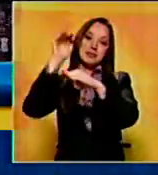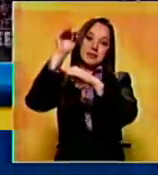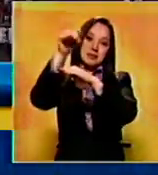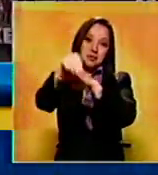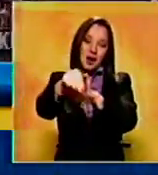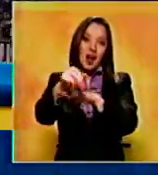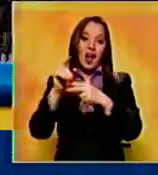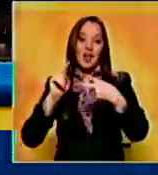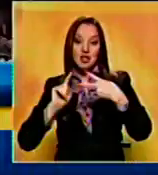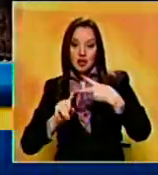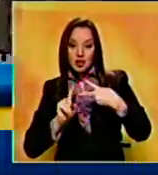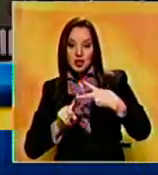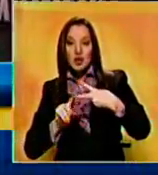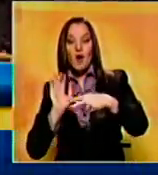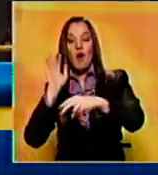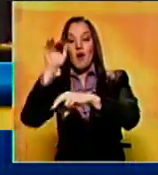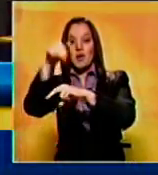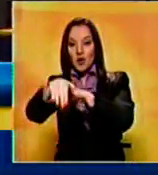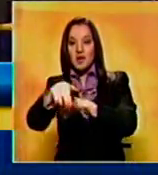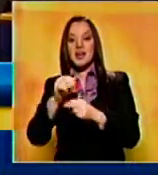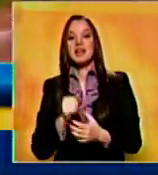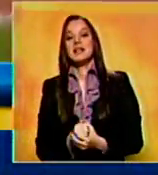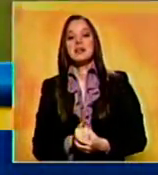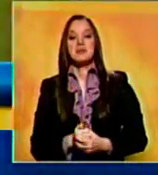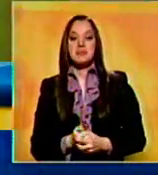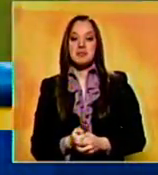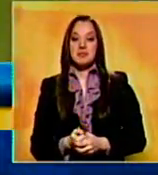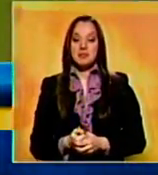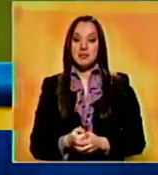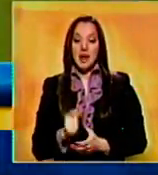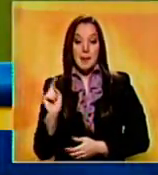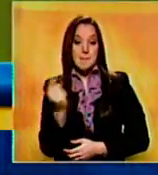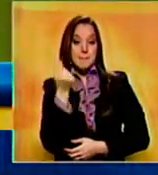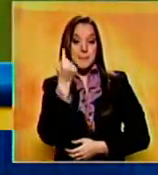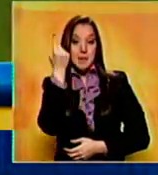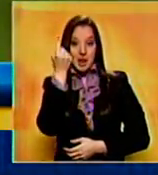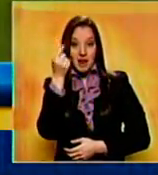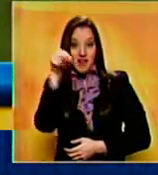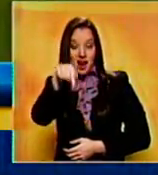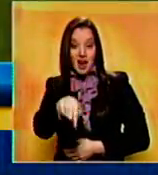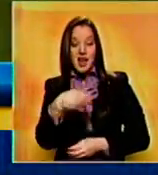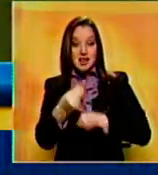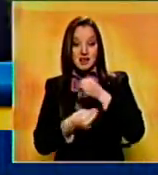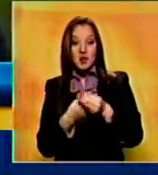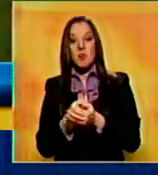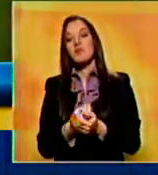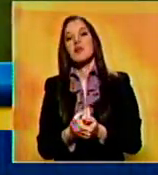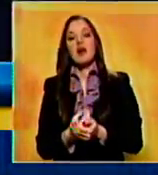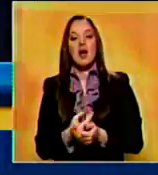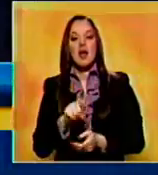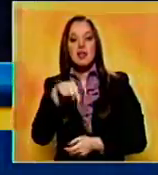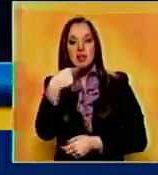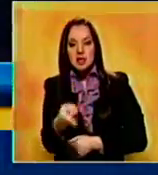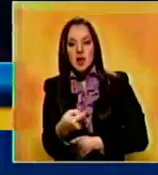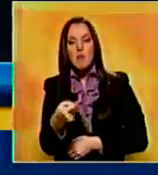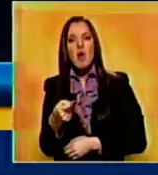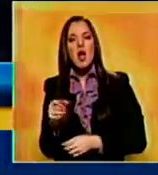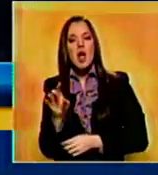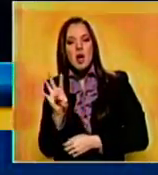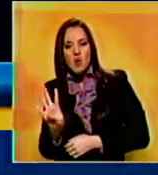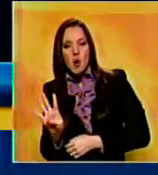primero con uniforme de Milwaukee ante los envíos de Yamaguchi, quien cayó por primera vez en la temporada. Al final Milwaukee ganó a San